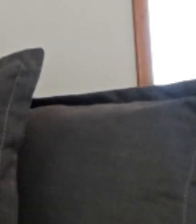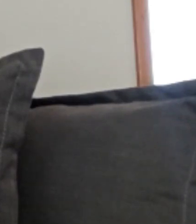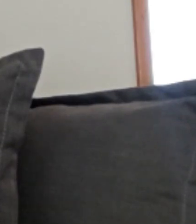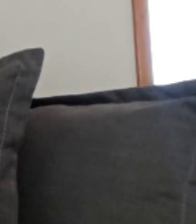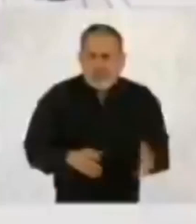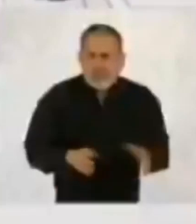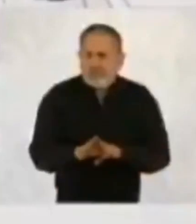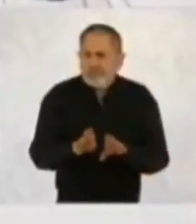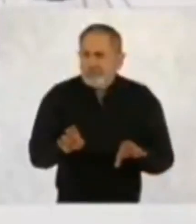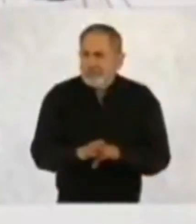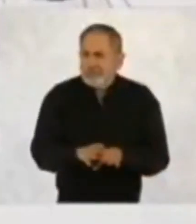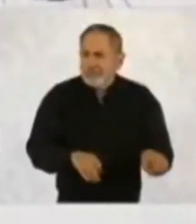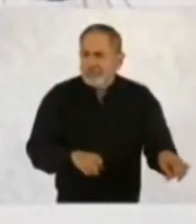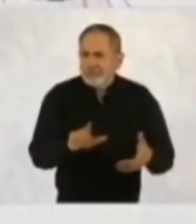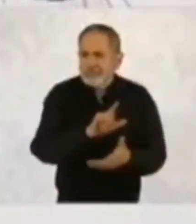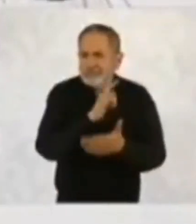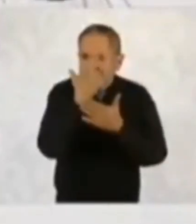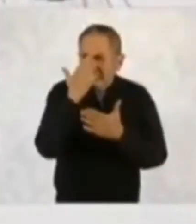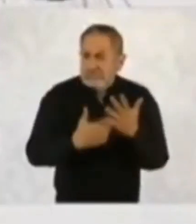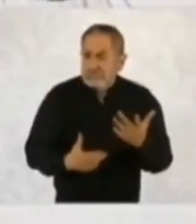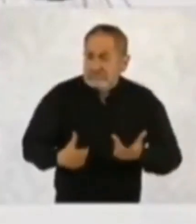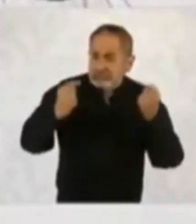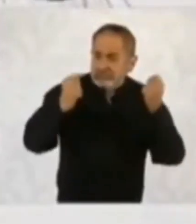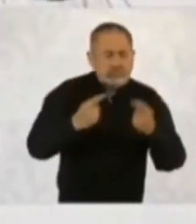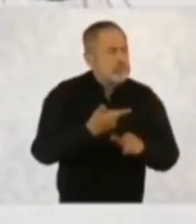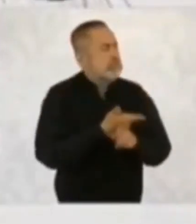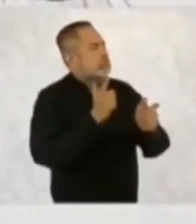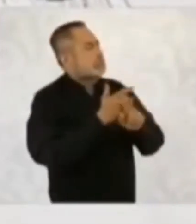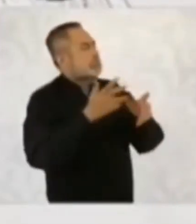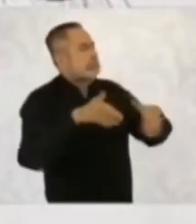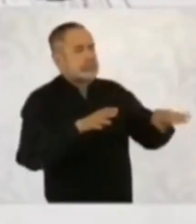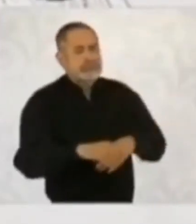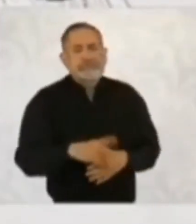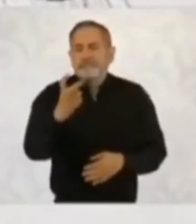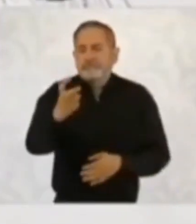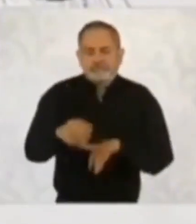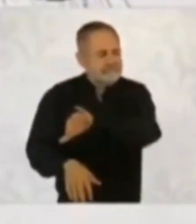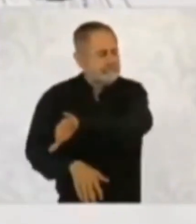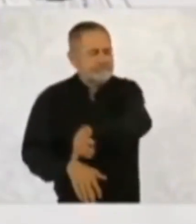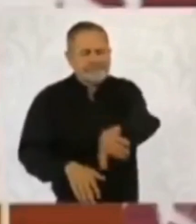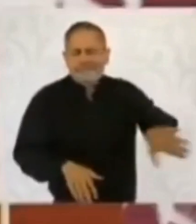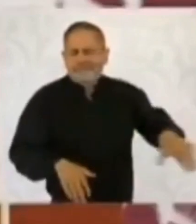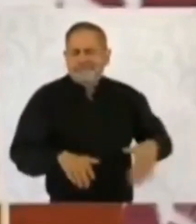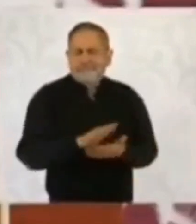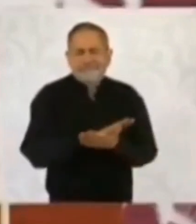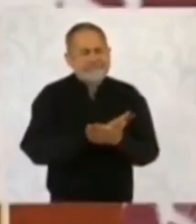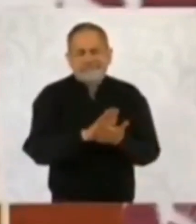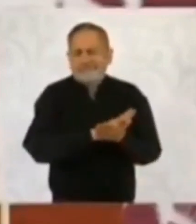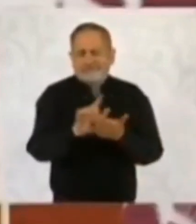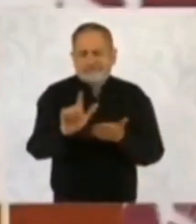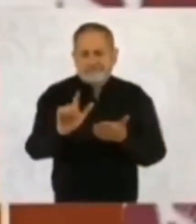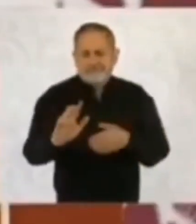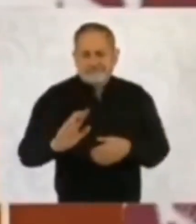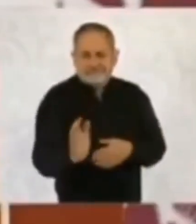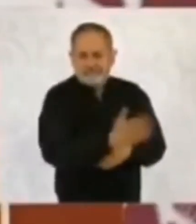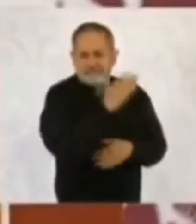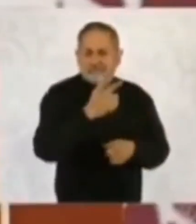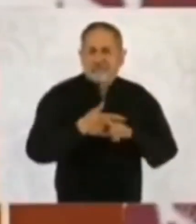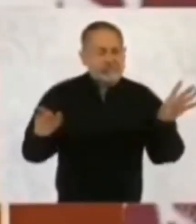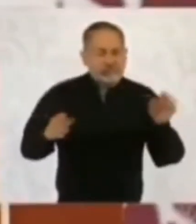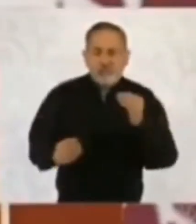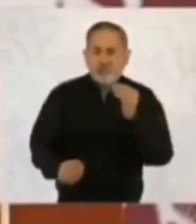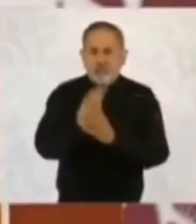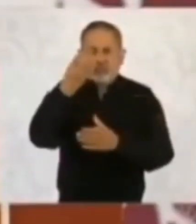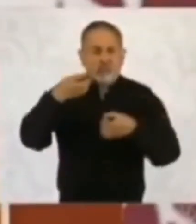va. Entonces, eso se va a sanear con la elección al Poder Judicial, se va a sanear, porque los jueces